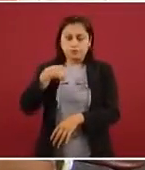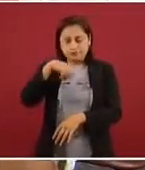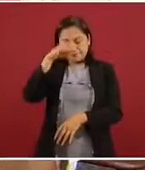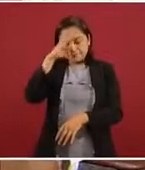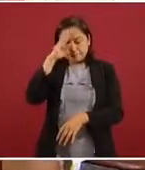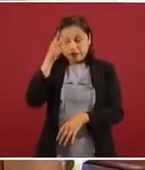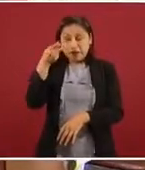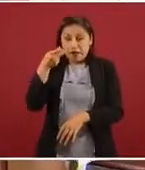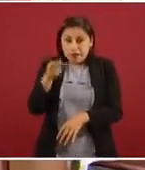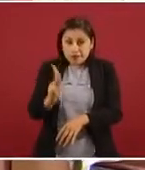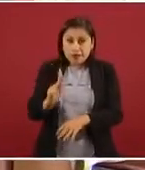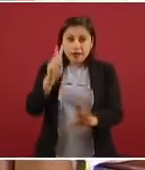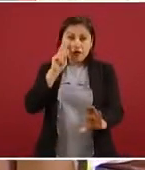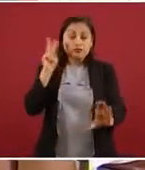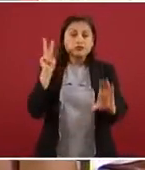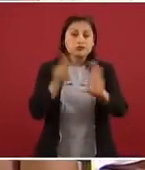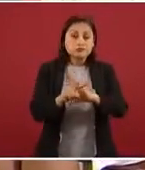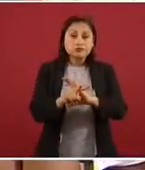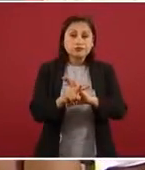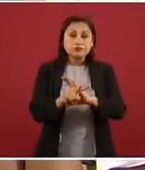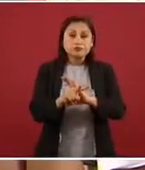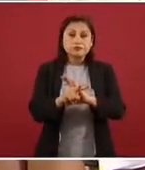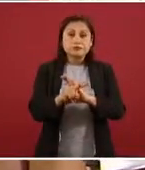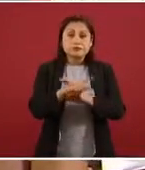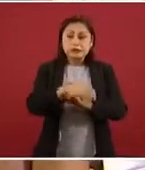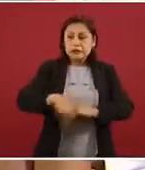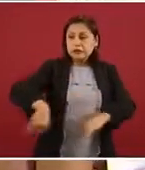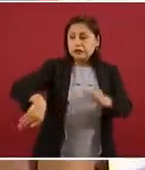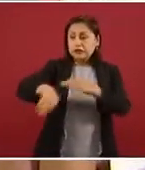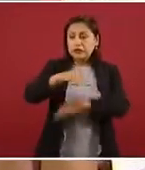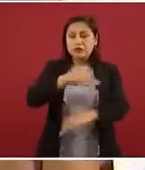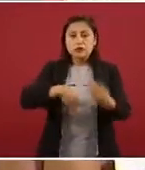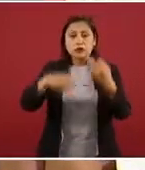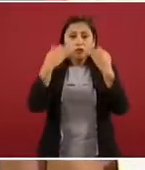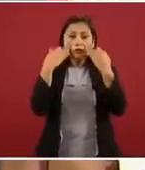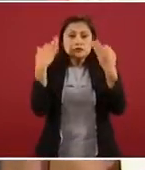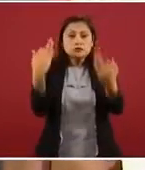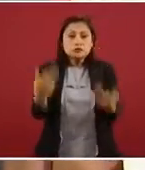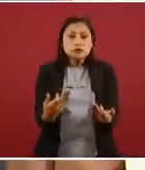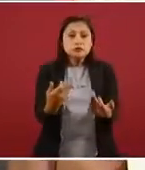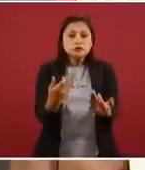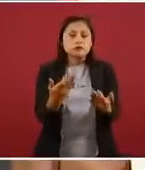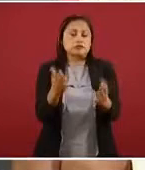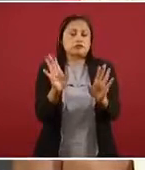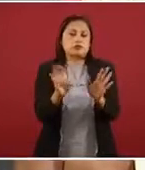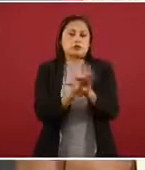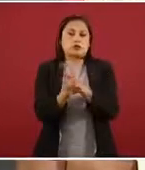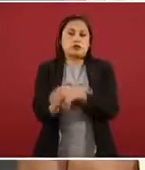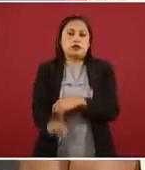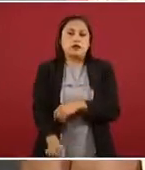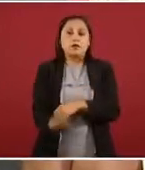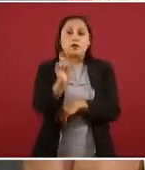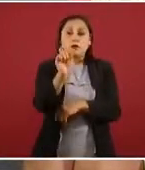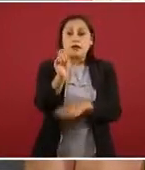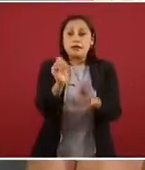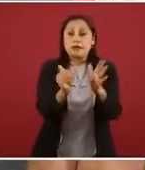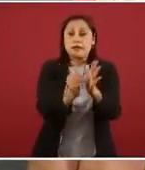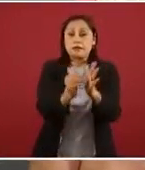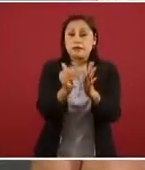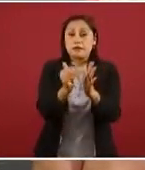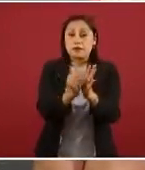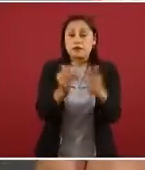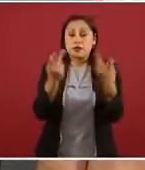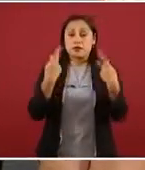De todas maneras, o sea, que los más de 20 millones de beneficiarios